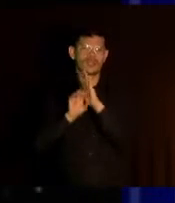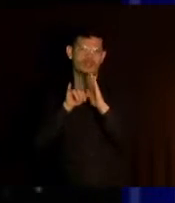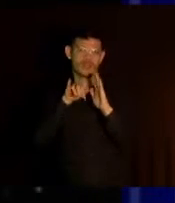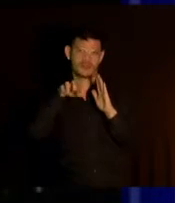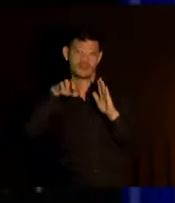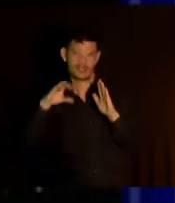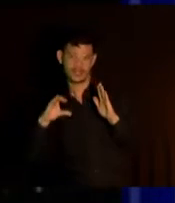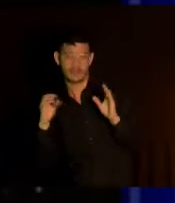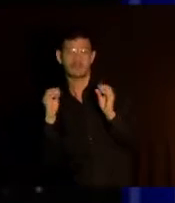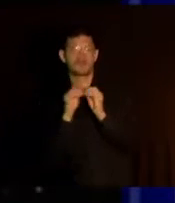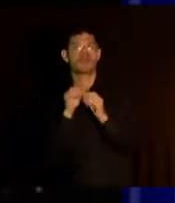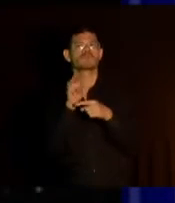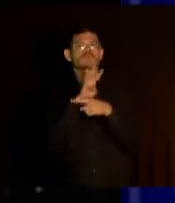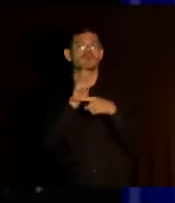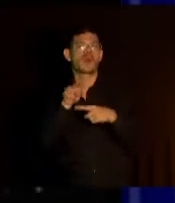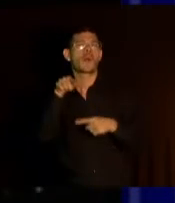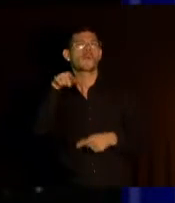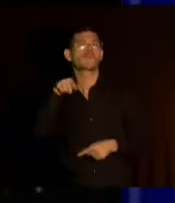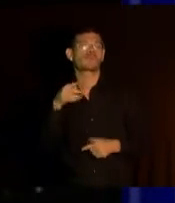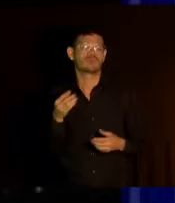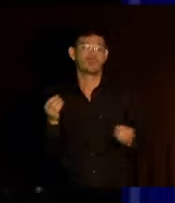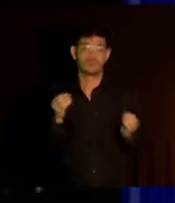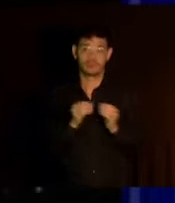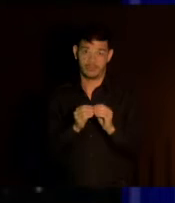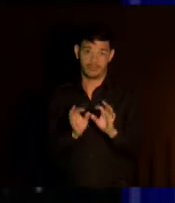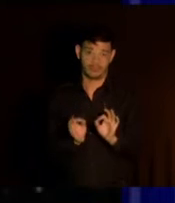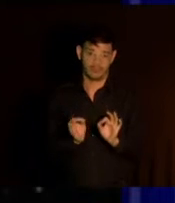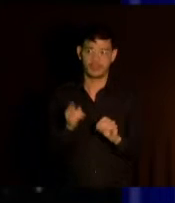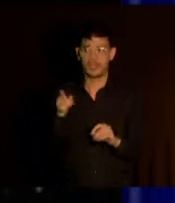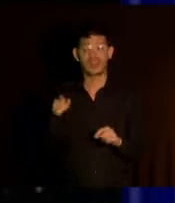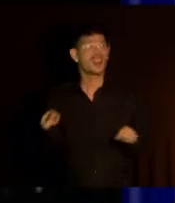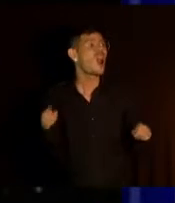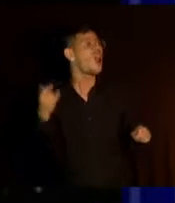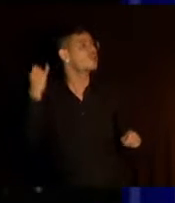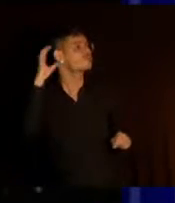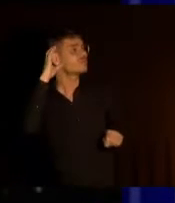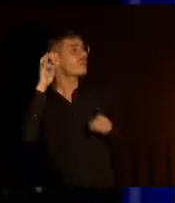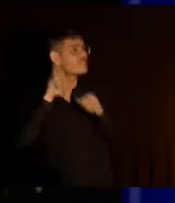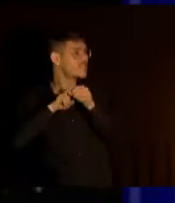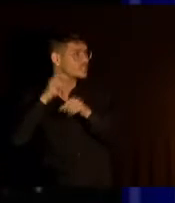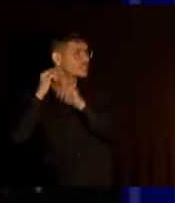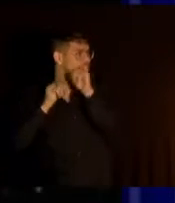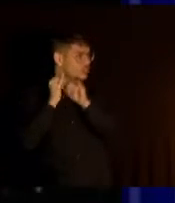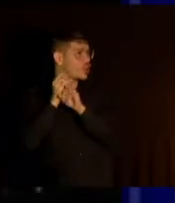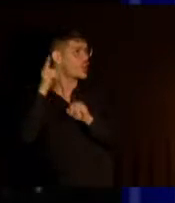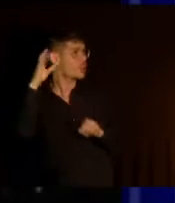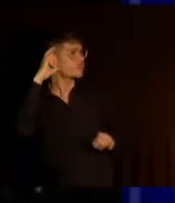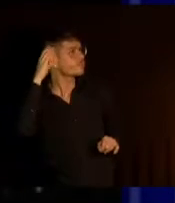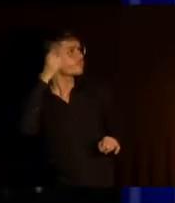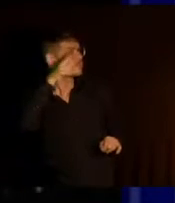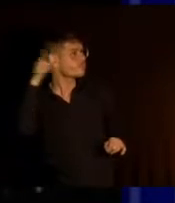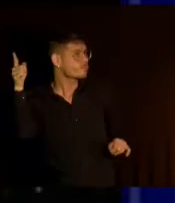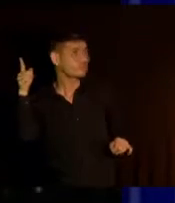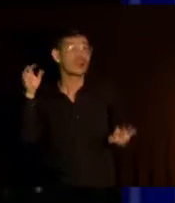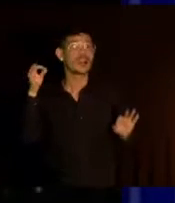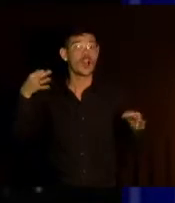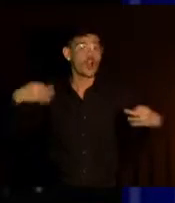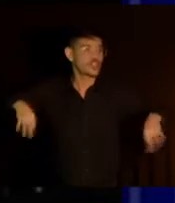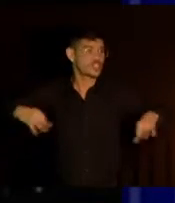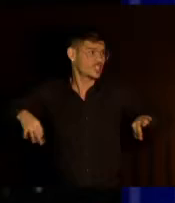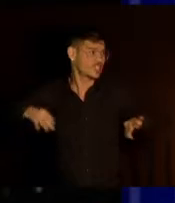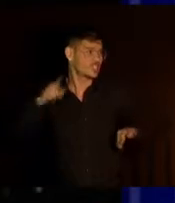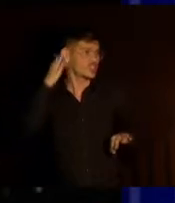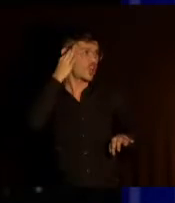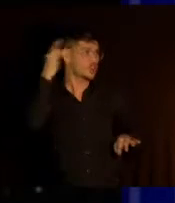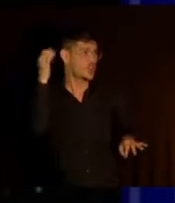demás, hay 10 deportes... Incluso dentro de las mismas federaciones internacionales, ¿no? Exacto, dentro de las mismas federaciones convencionales, ahorita